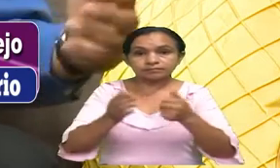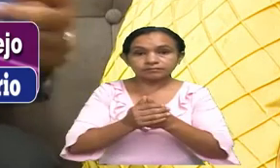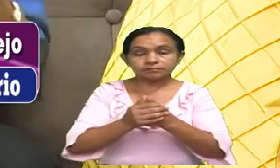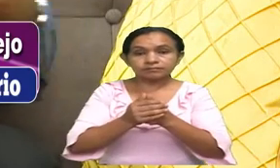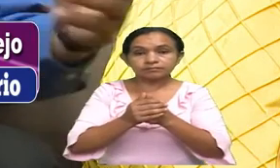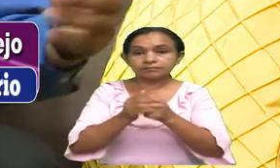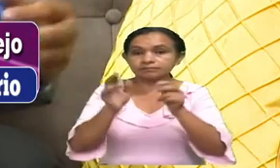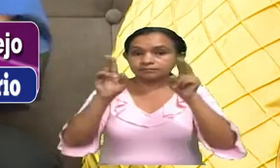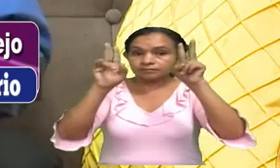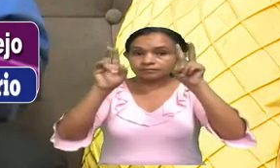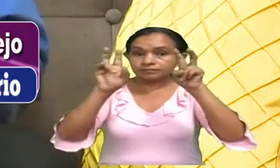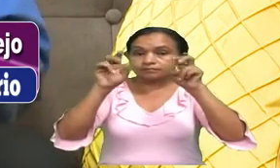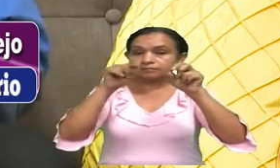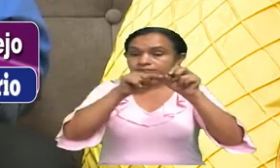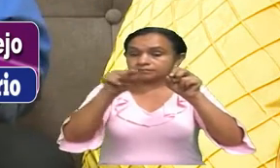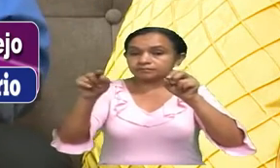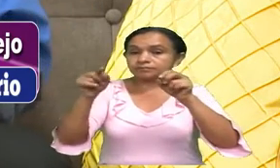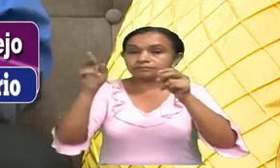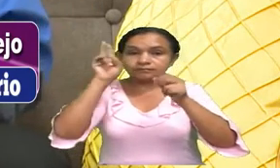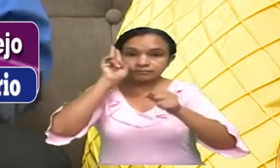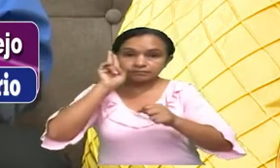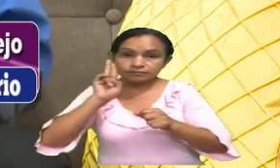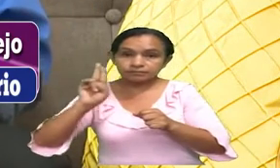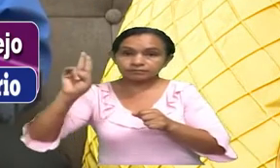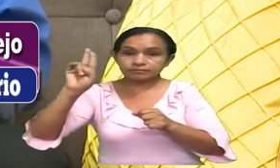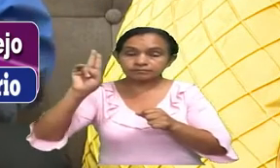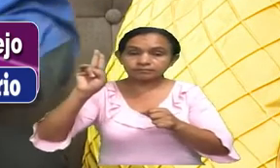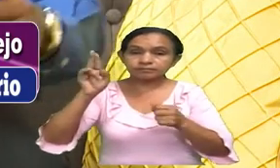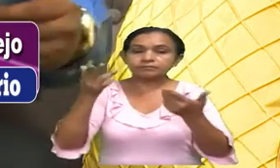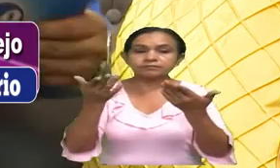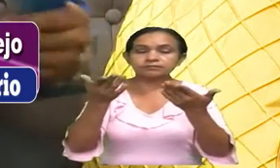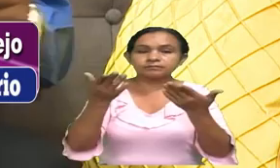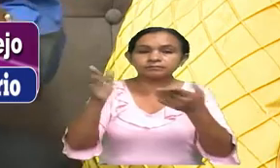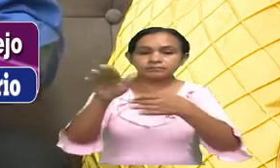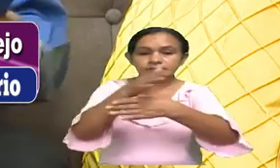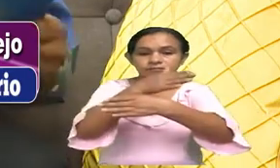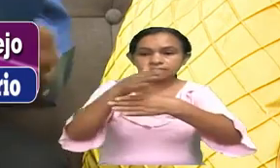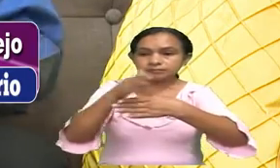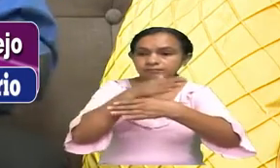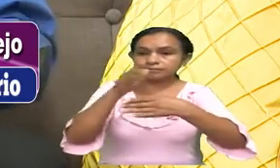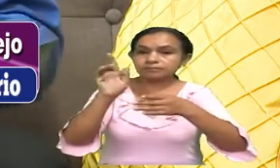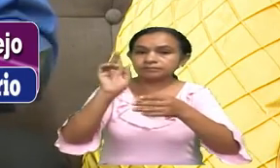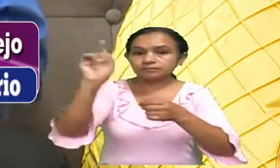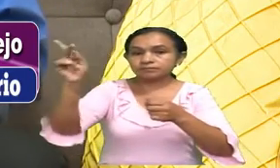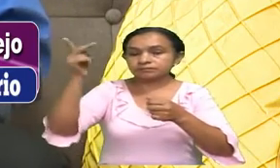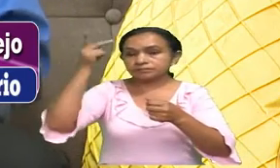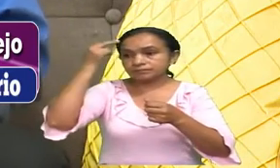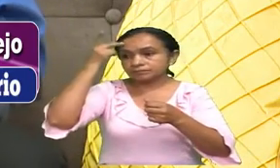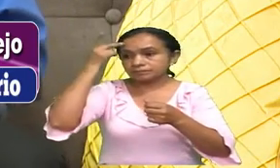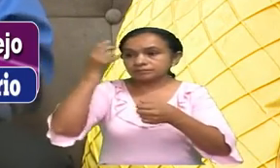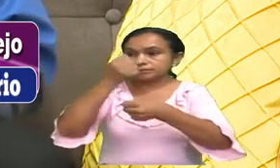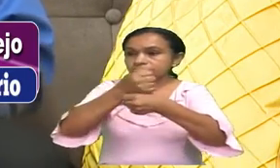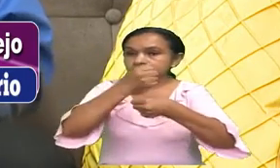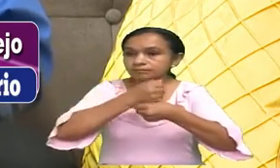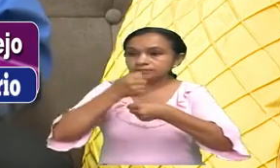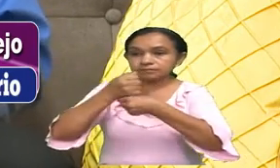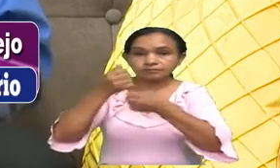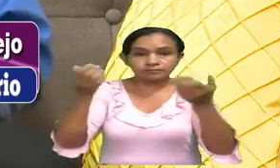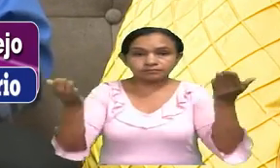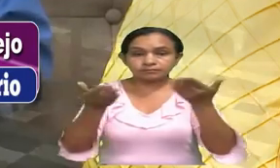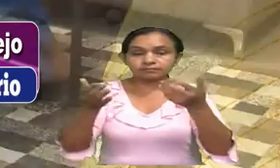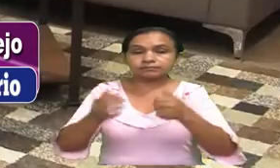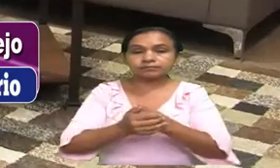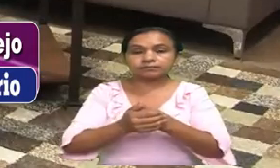temas que están ahí dentro de las casas de estudio, o están dentro a nivel un marco más político, o ya se hacen trabajos específicos. Sí,